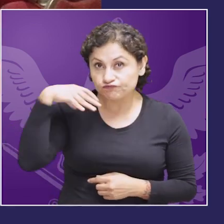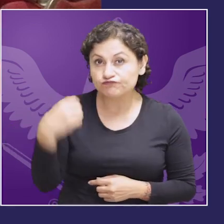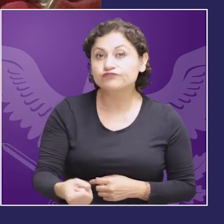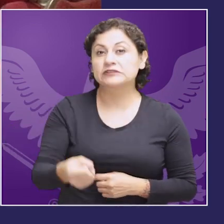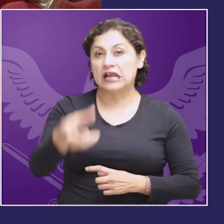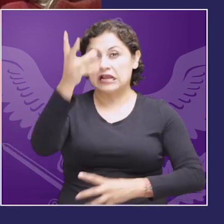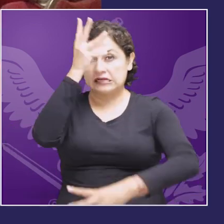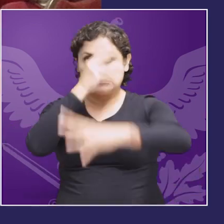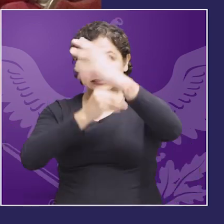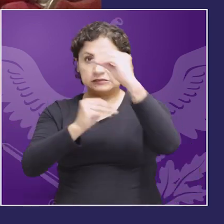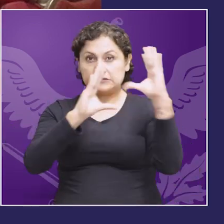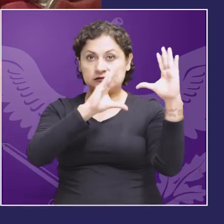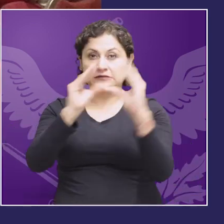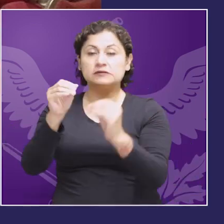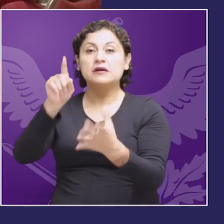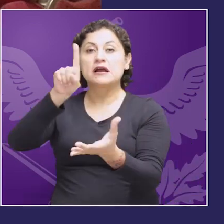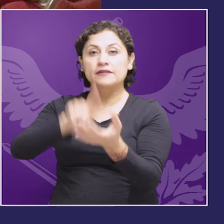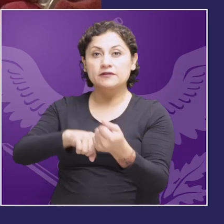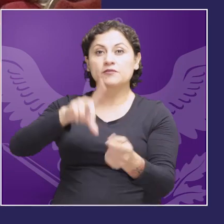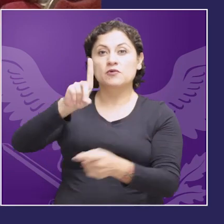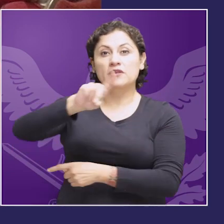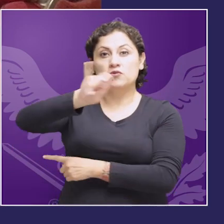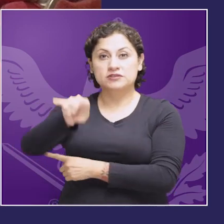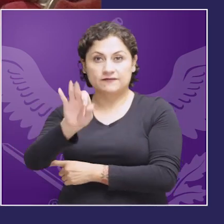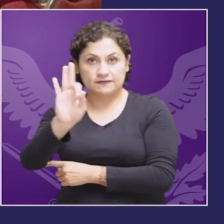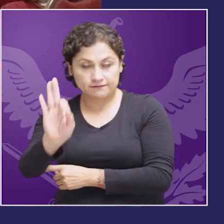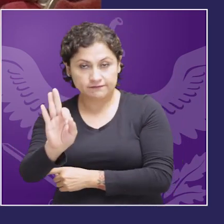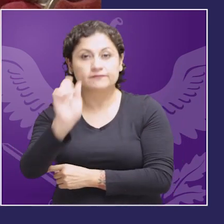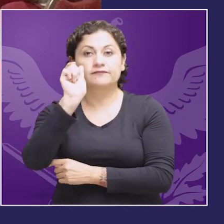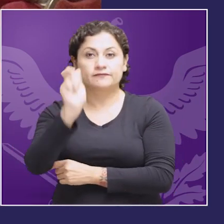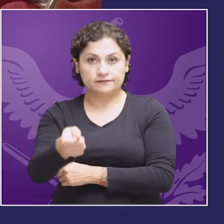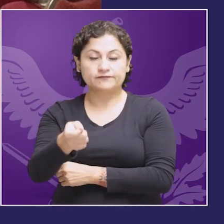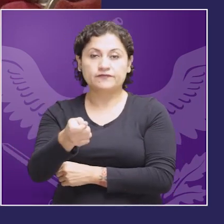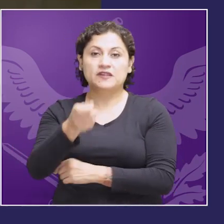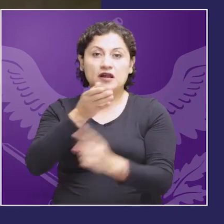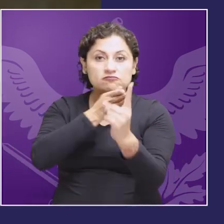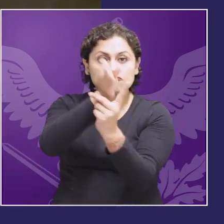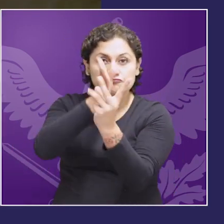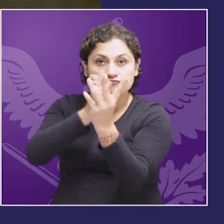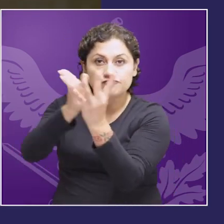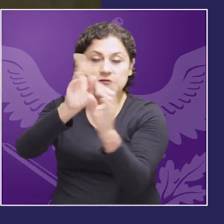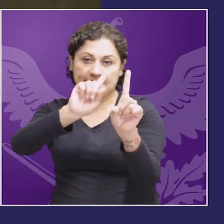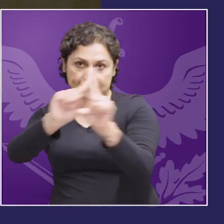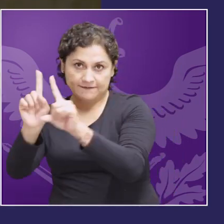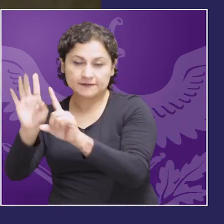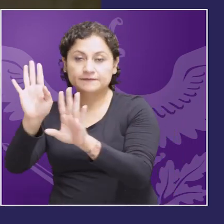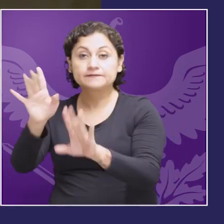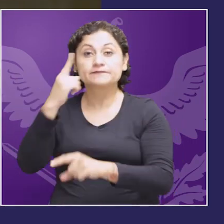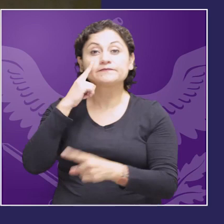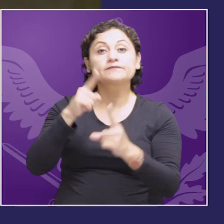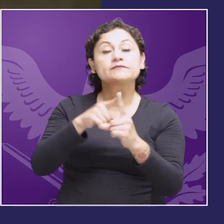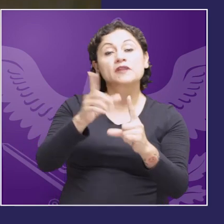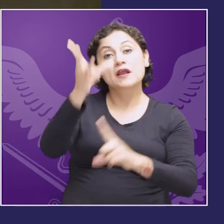listo. Sí, hacemos un esfuerzo de capacitación en el Poder Judicial Federal de México inmenso, también